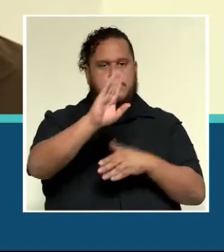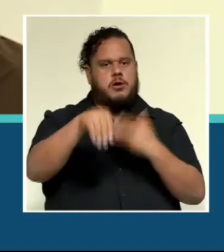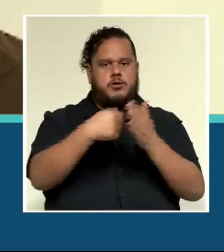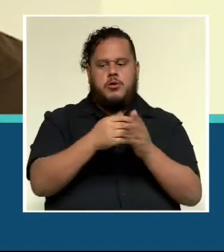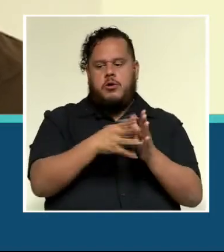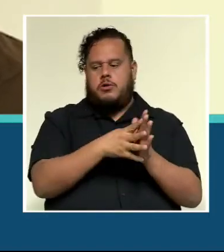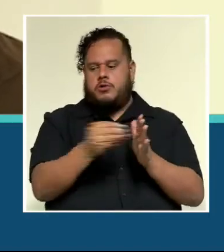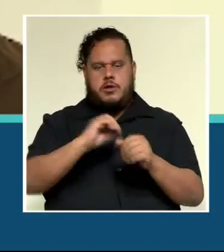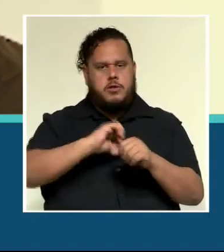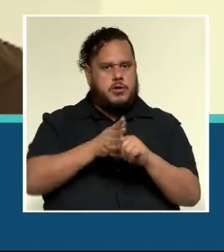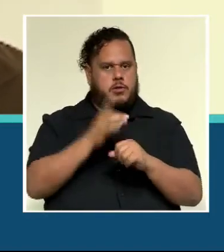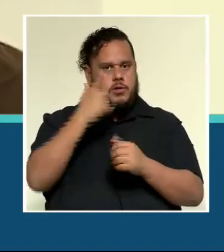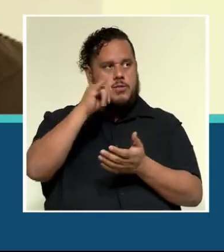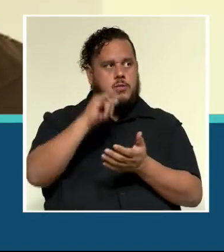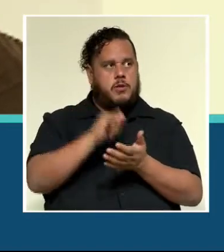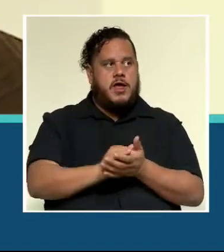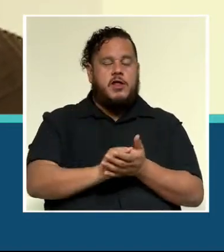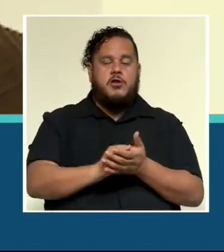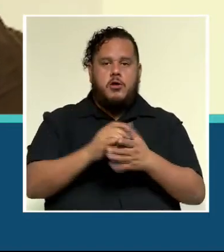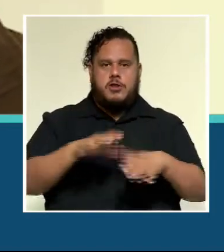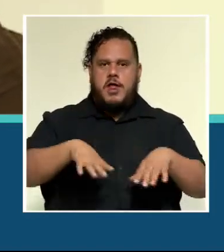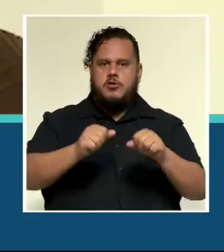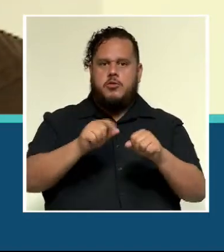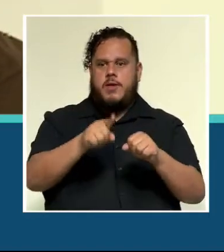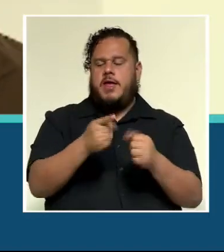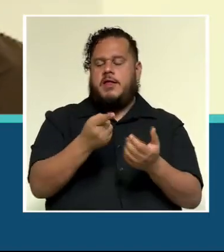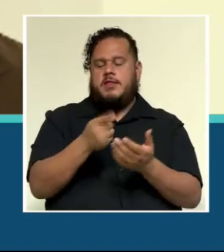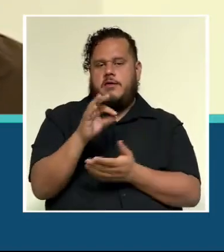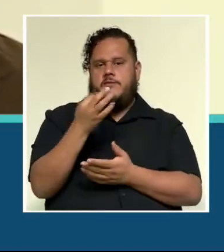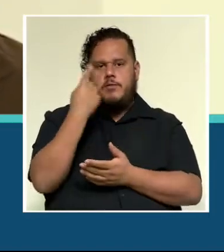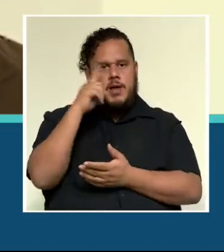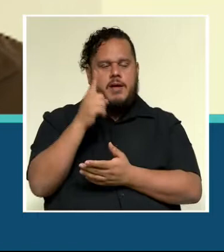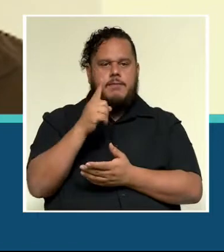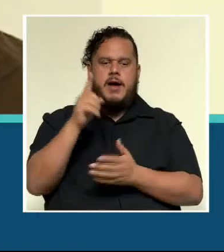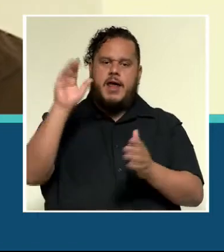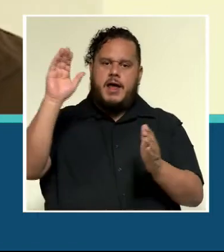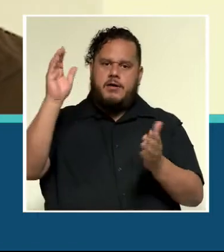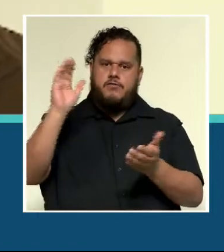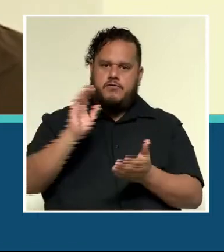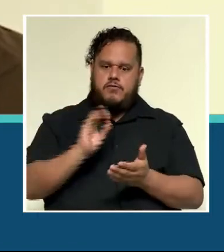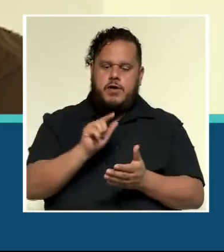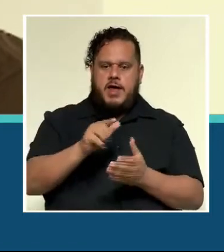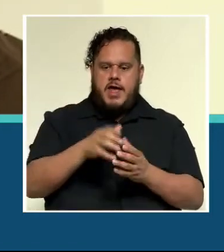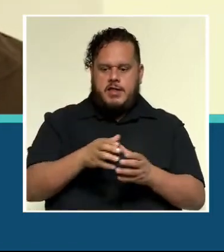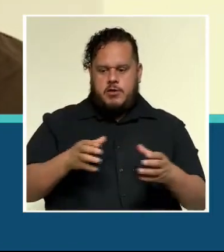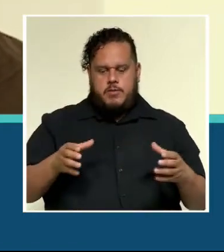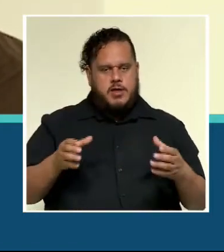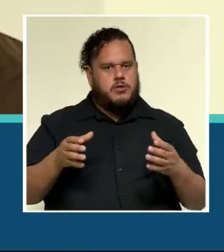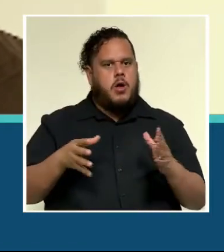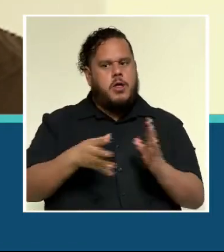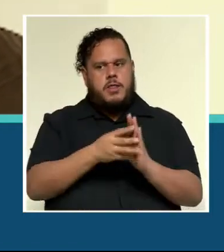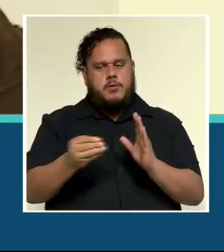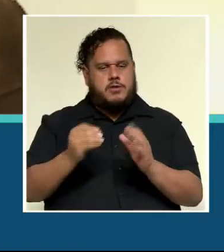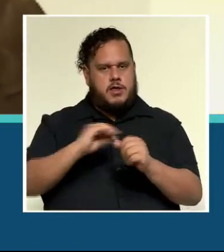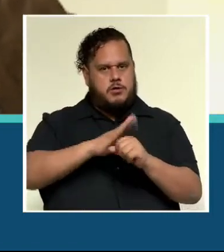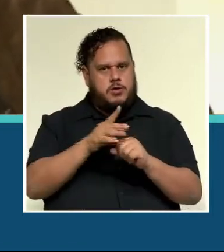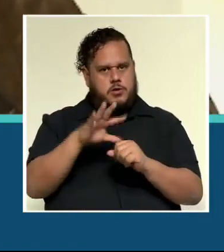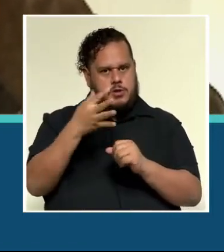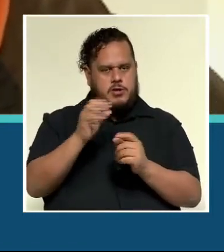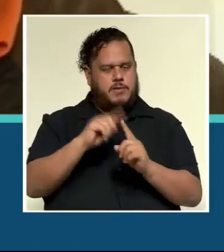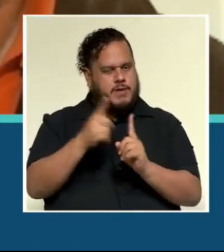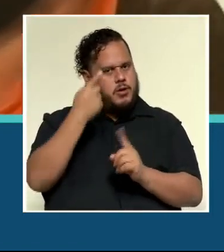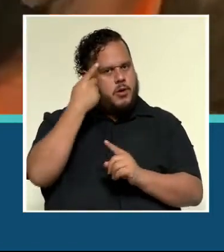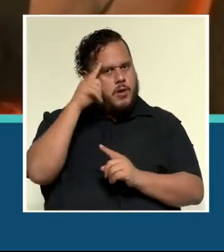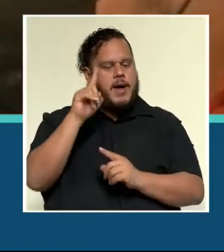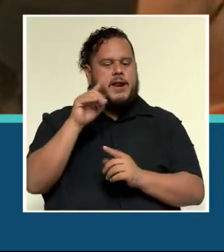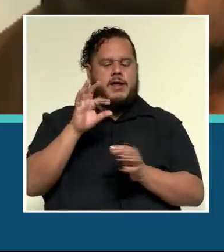Es por esta razón que se toma esta medida para ir mermando un poco este aumento de casos. Pero para que nos comente y nos amplíe un poco más acerca de